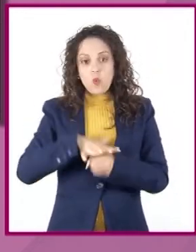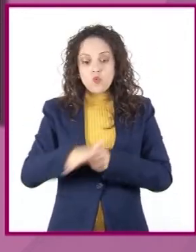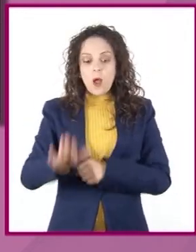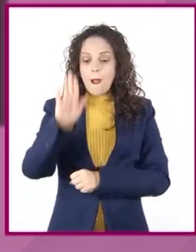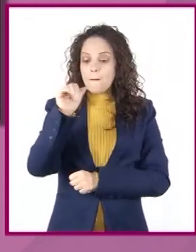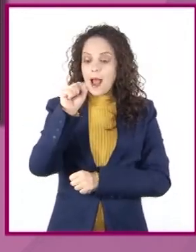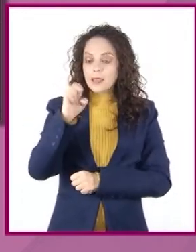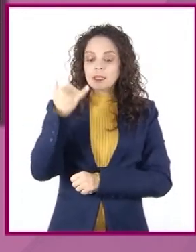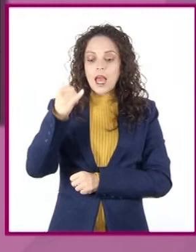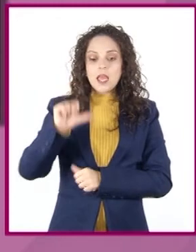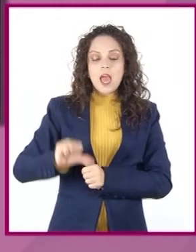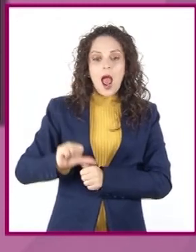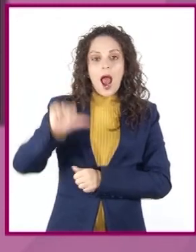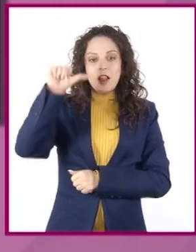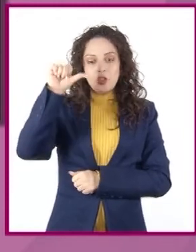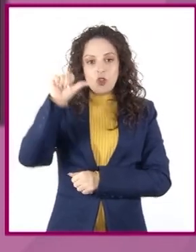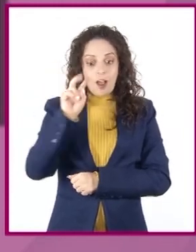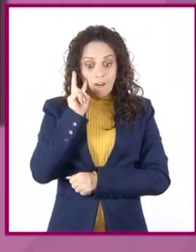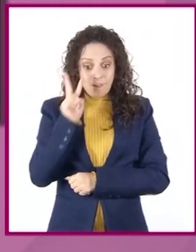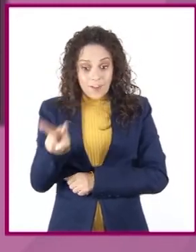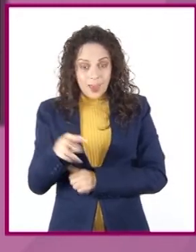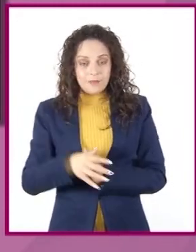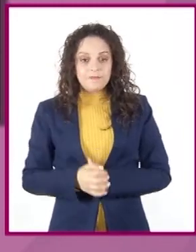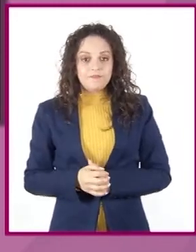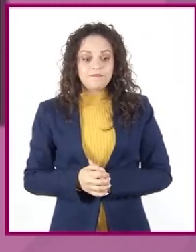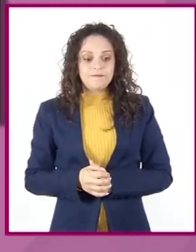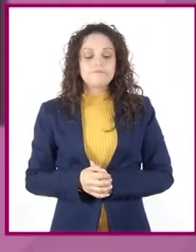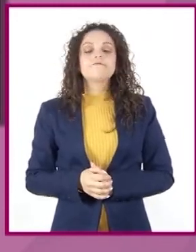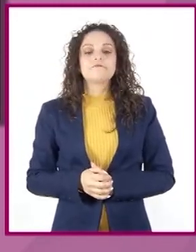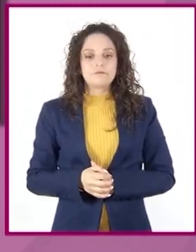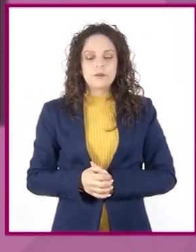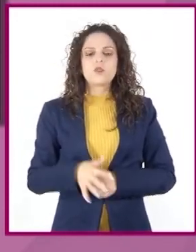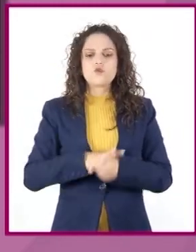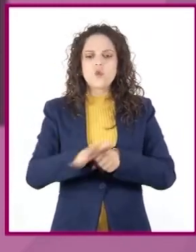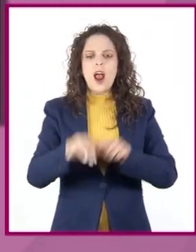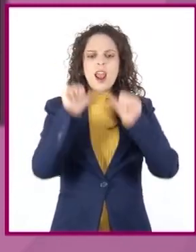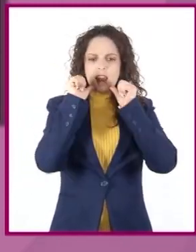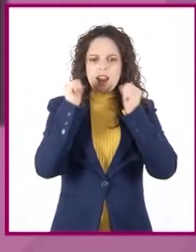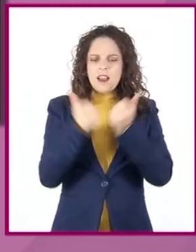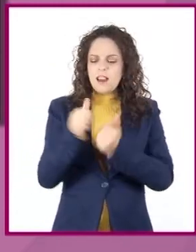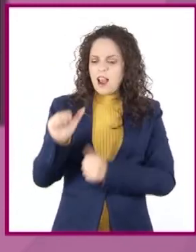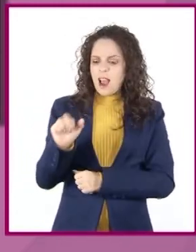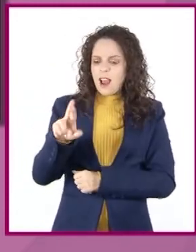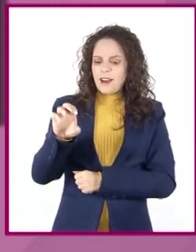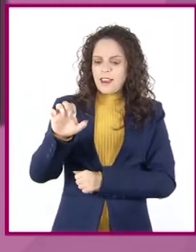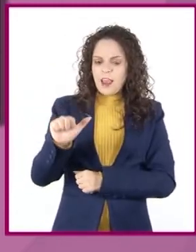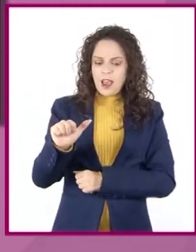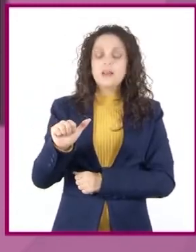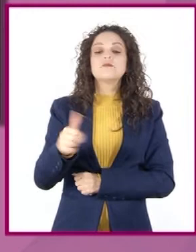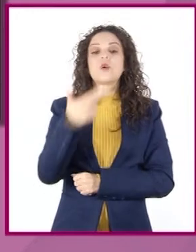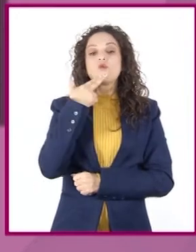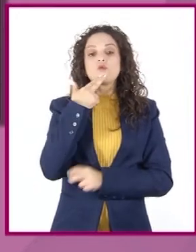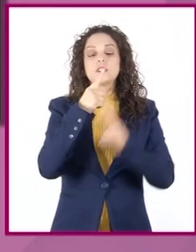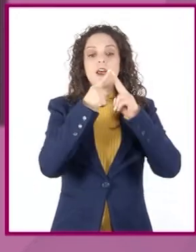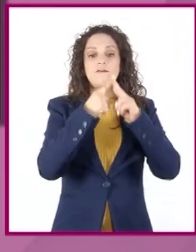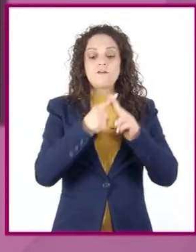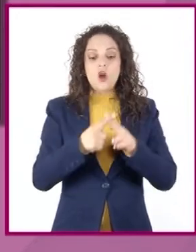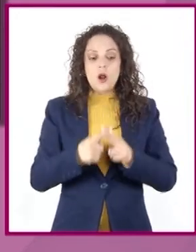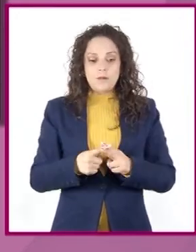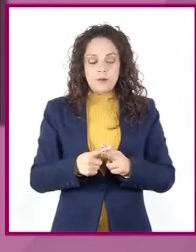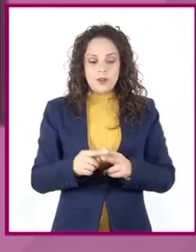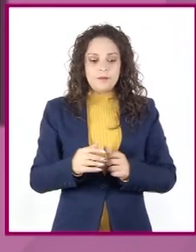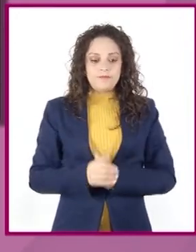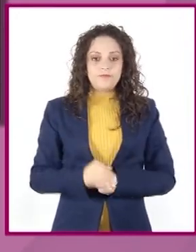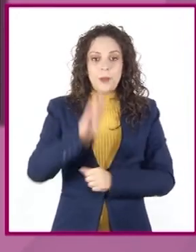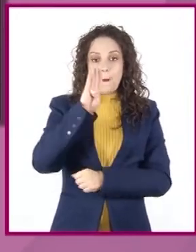altura. Empecemos por obtener el área del triángulo. Utilicemos la fórmula área igual a